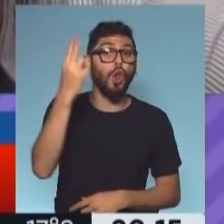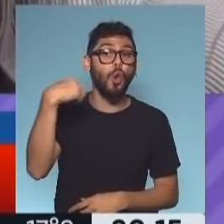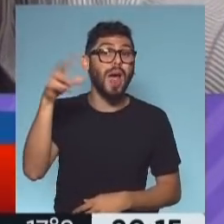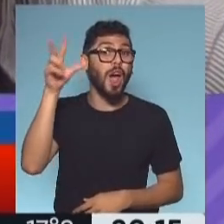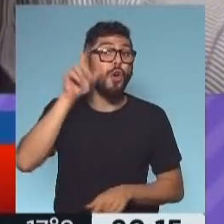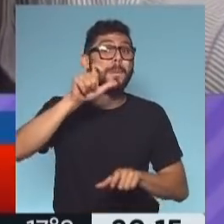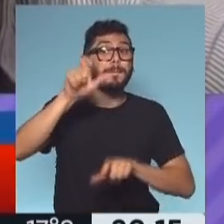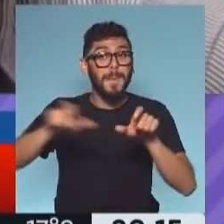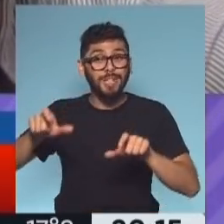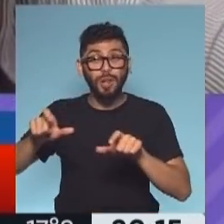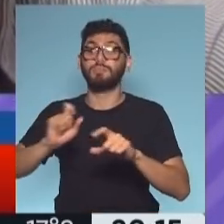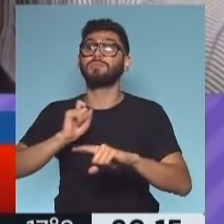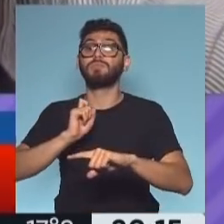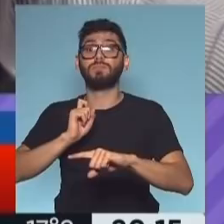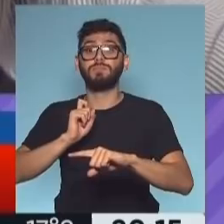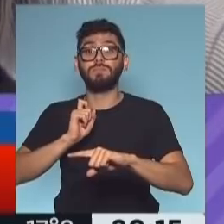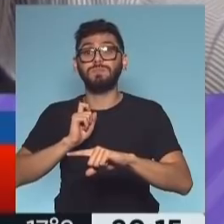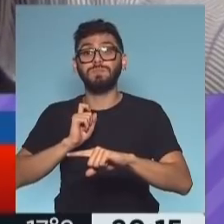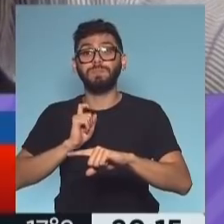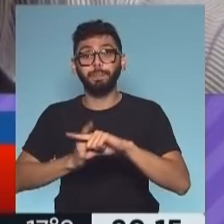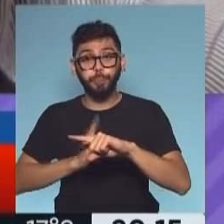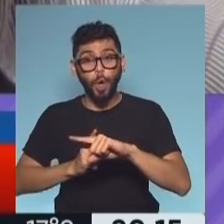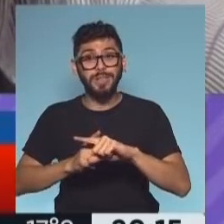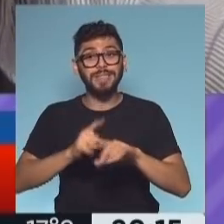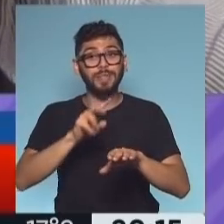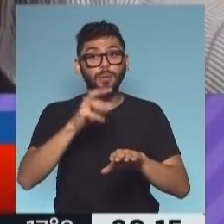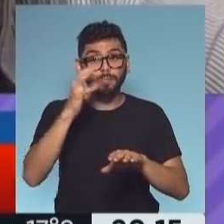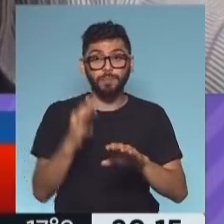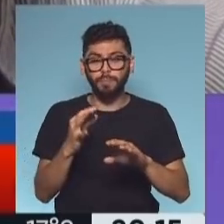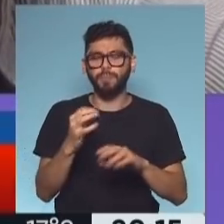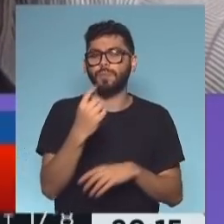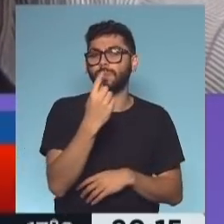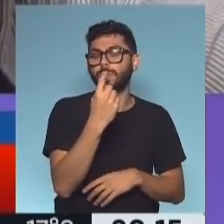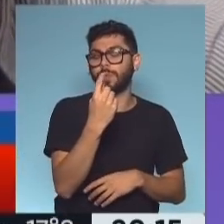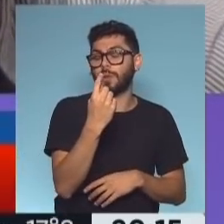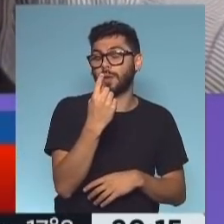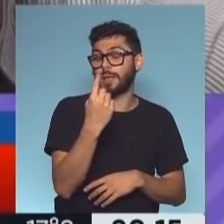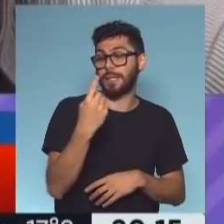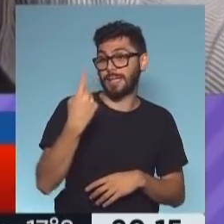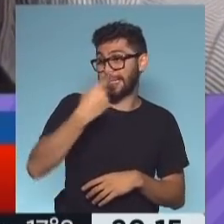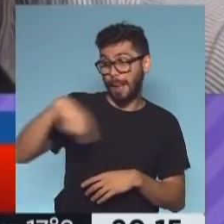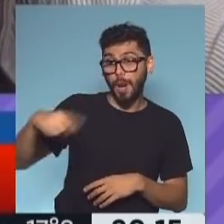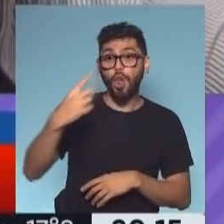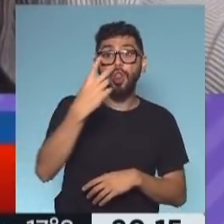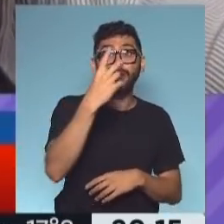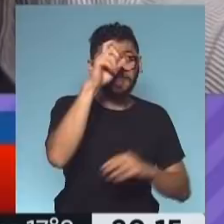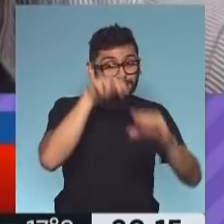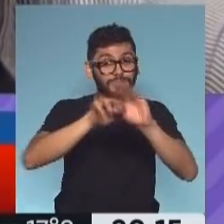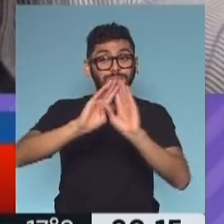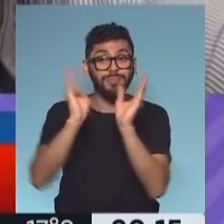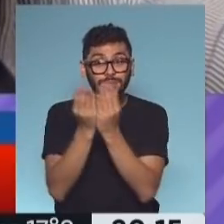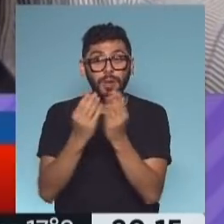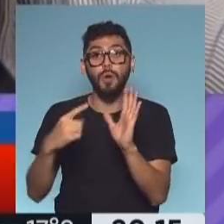personas positivas, es decir, más ocupación de 298 personas en la última semana por COVID en la provincia de Buenos